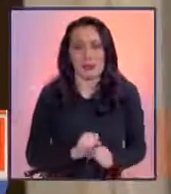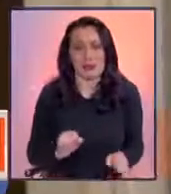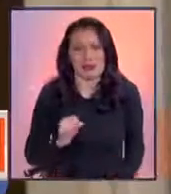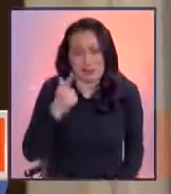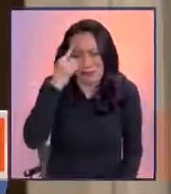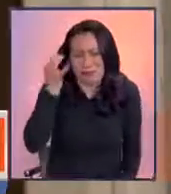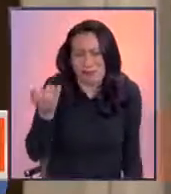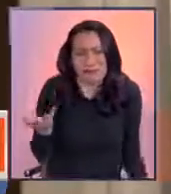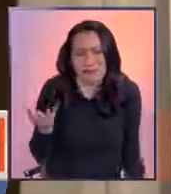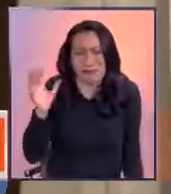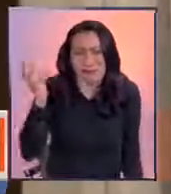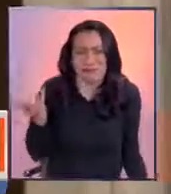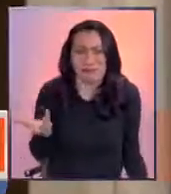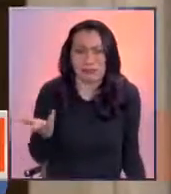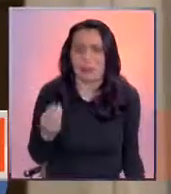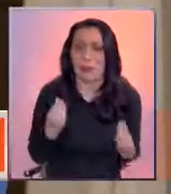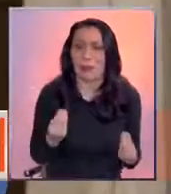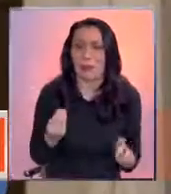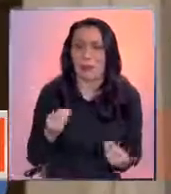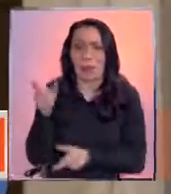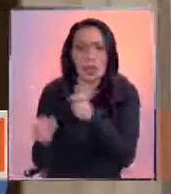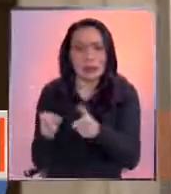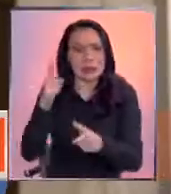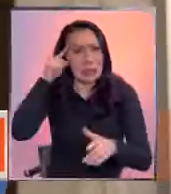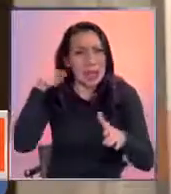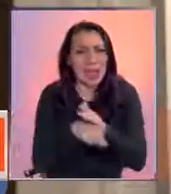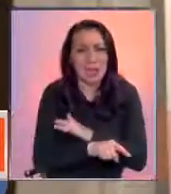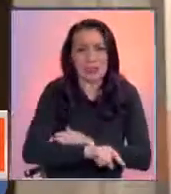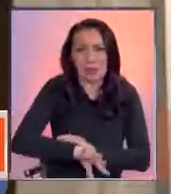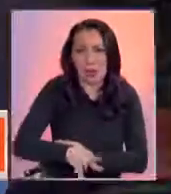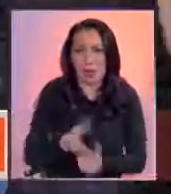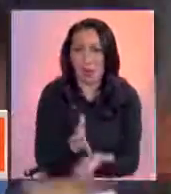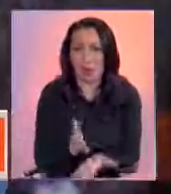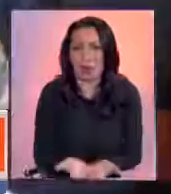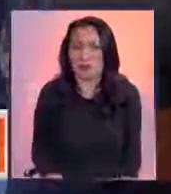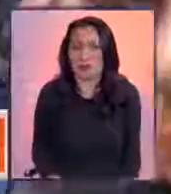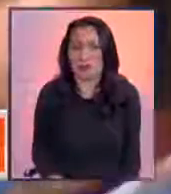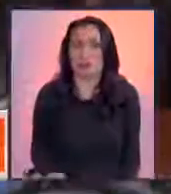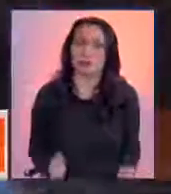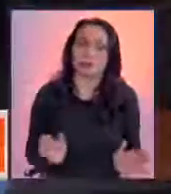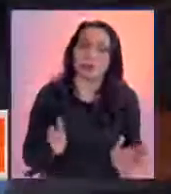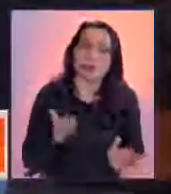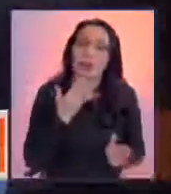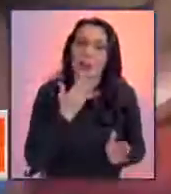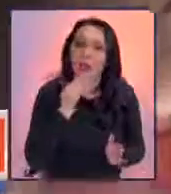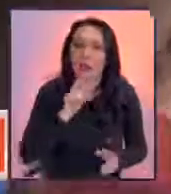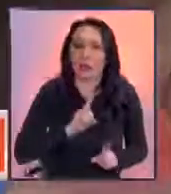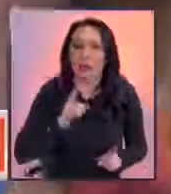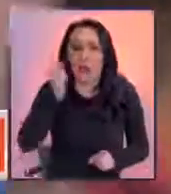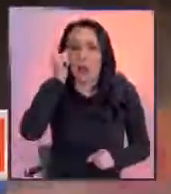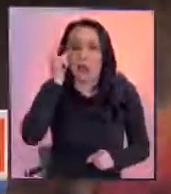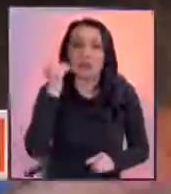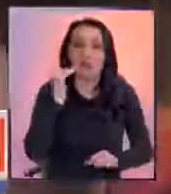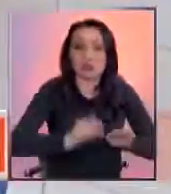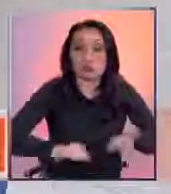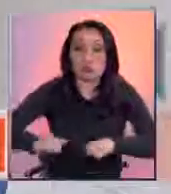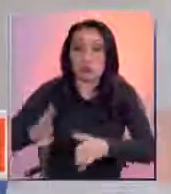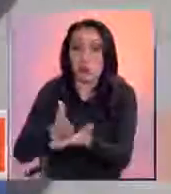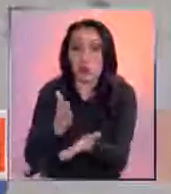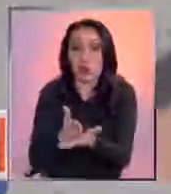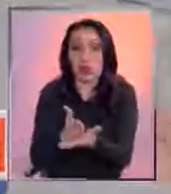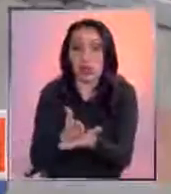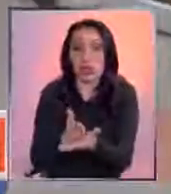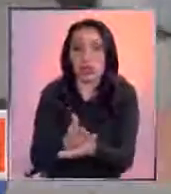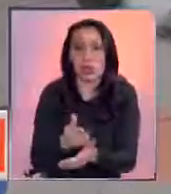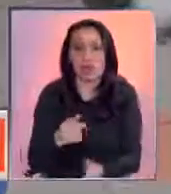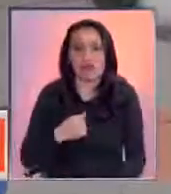será lo que pasó por la cabeza de las personas que entraron a un colegio? Quizás también sin entenderlo, los más chicos del colegio